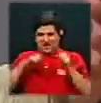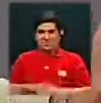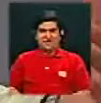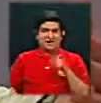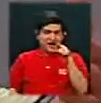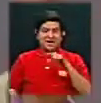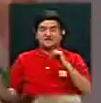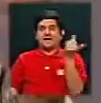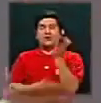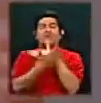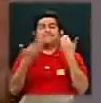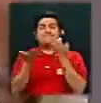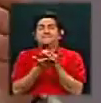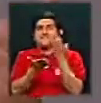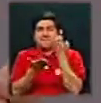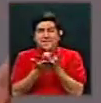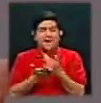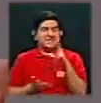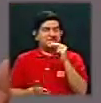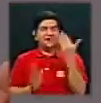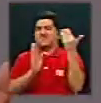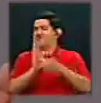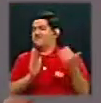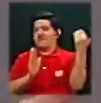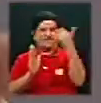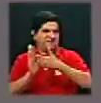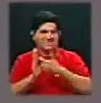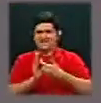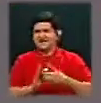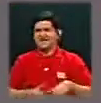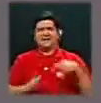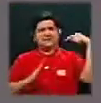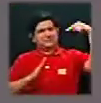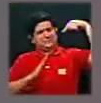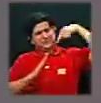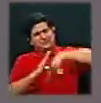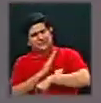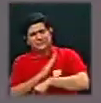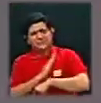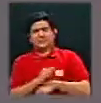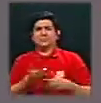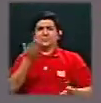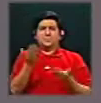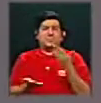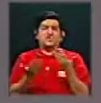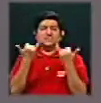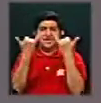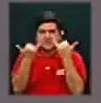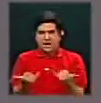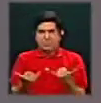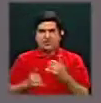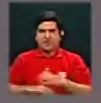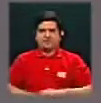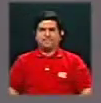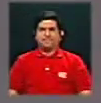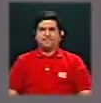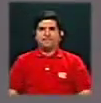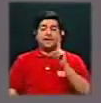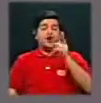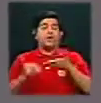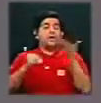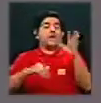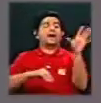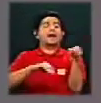ese resto de la economía todavía no se había deteriorado tan significativamente como ha llegado a deteriorarse en este momento. Con un